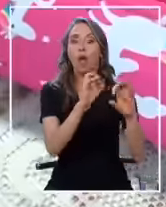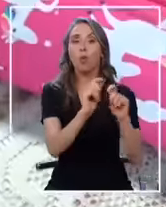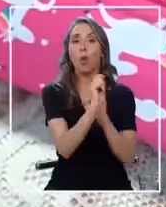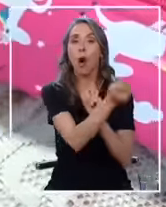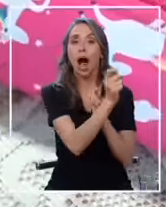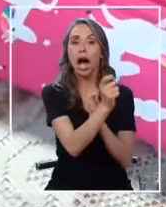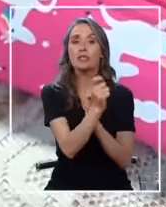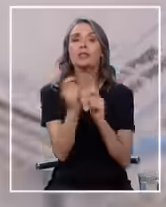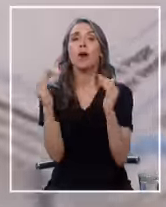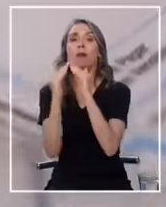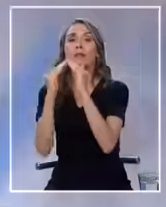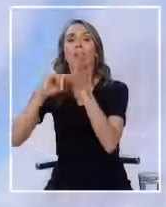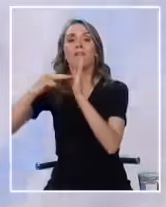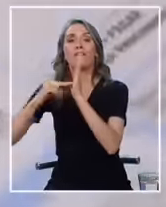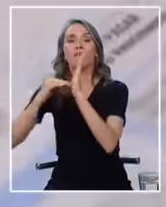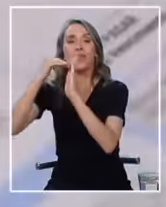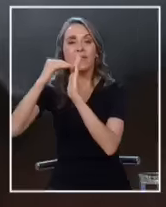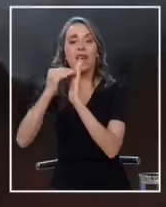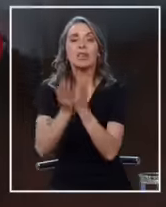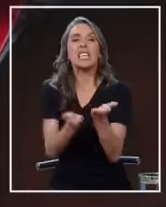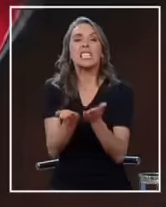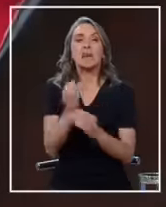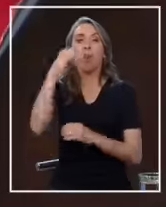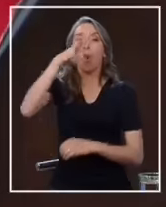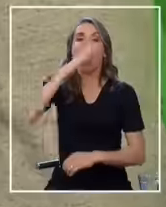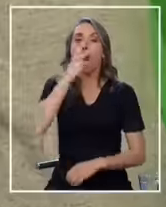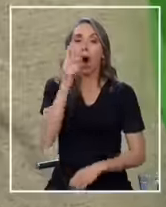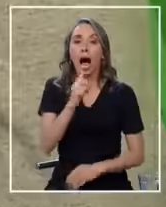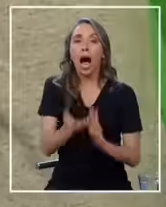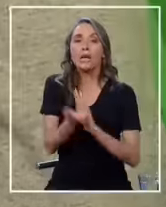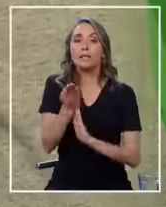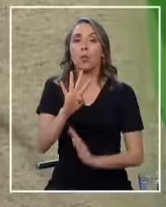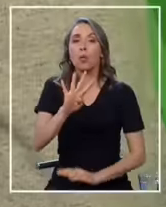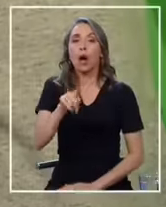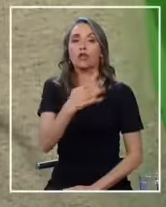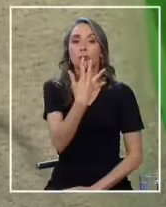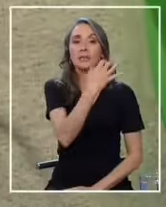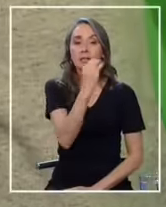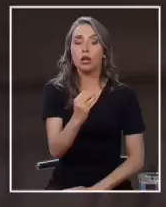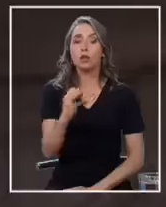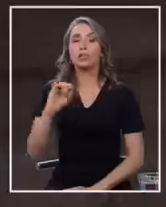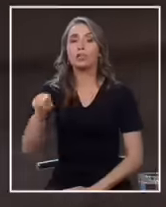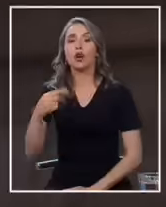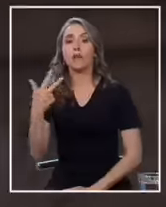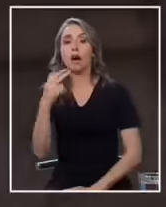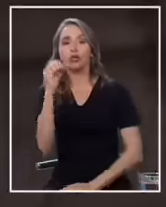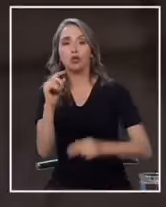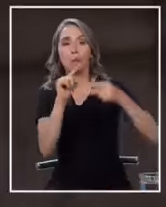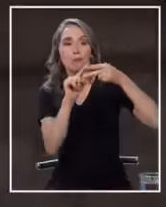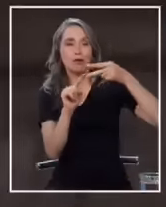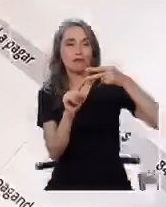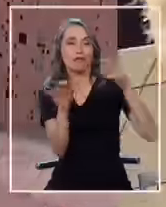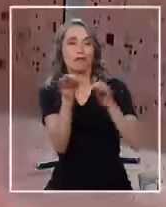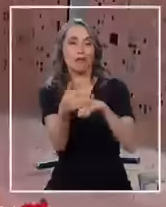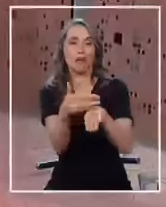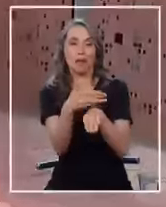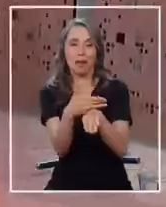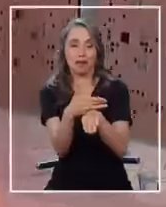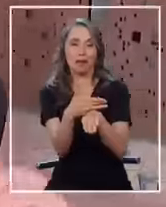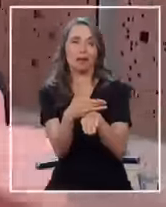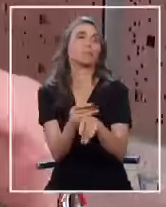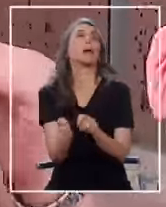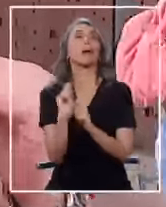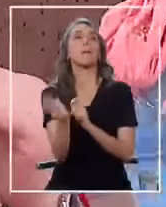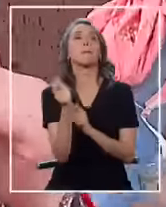y de vivienda y servicios básicos, con un aumento de 5,4% y 0,8% respectivamente.